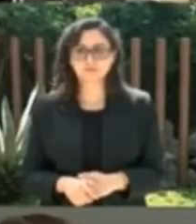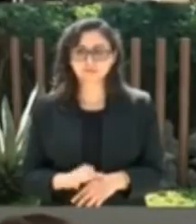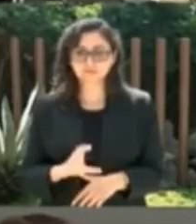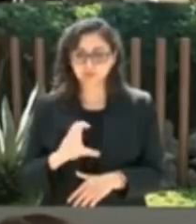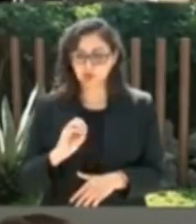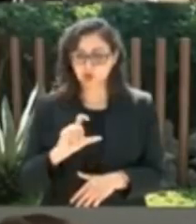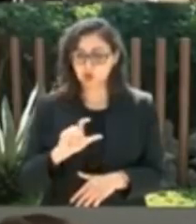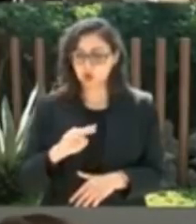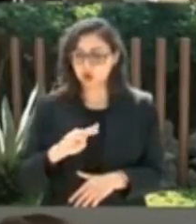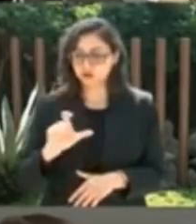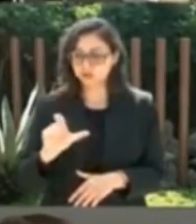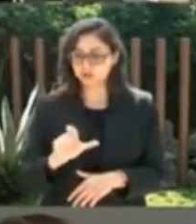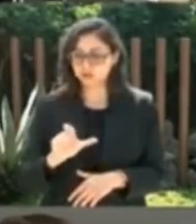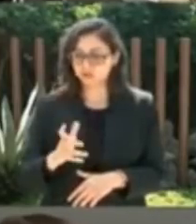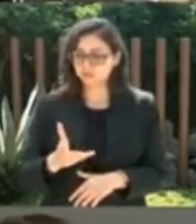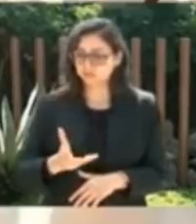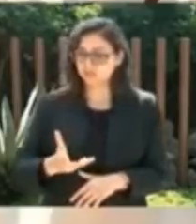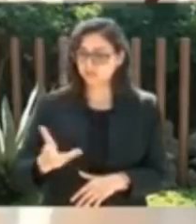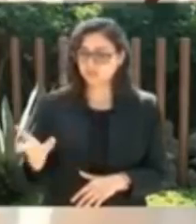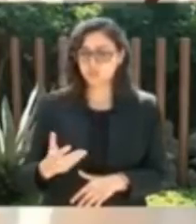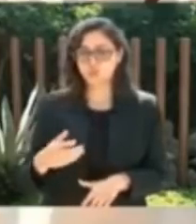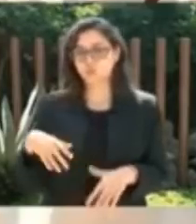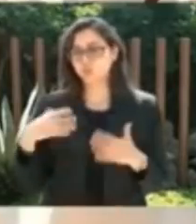importantísimas. Vuelvo a don Daniel,